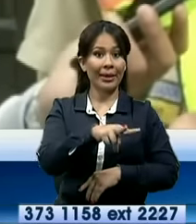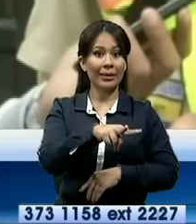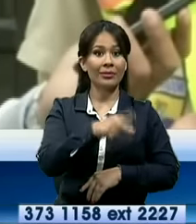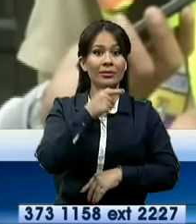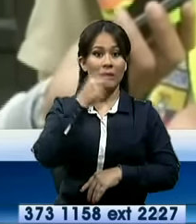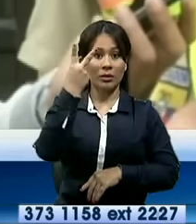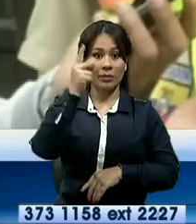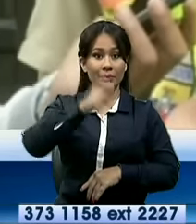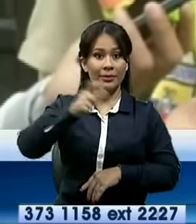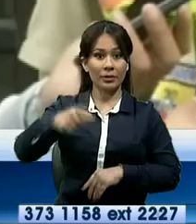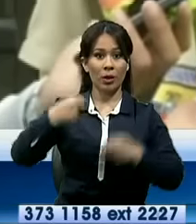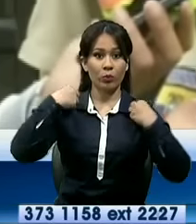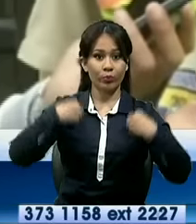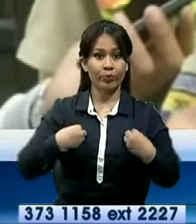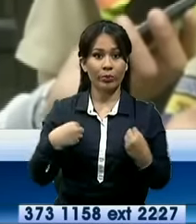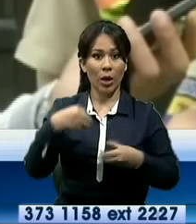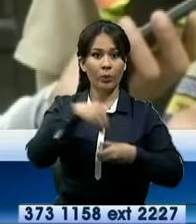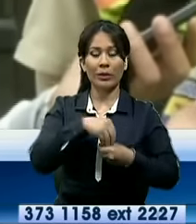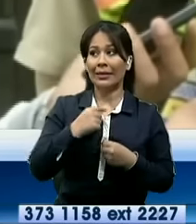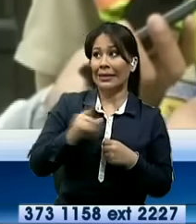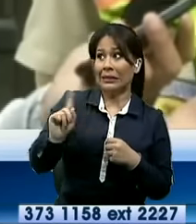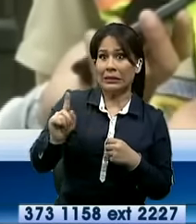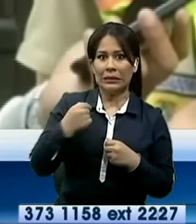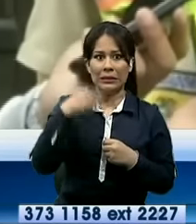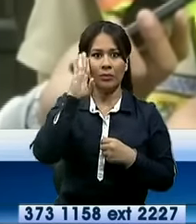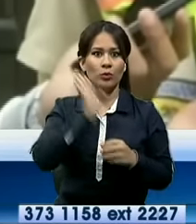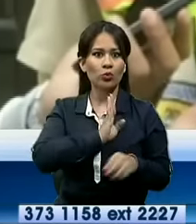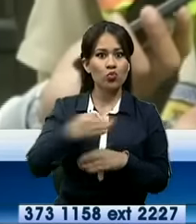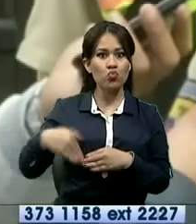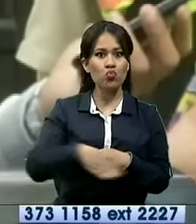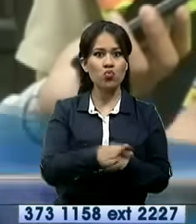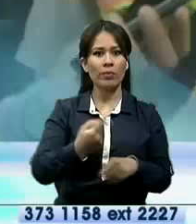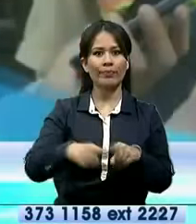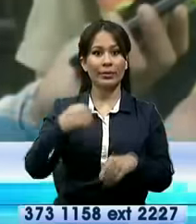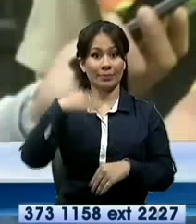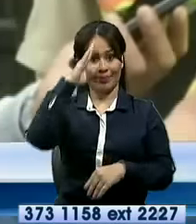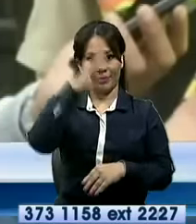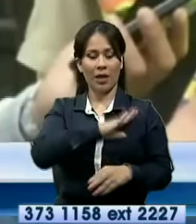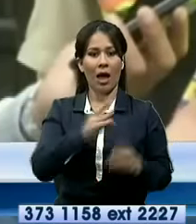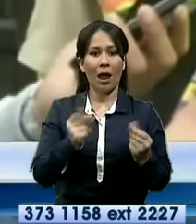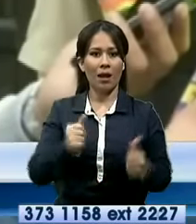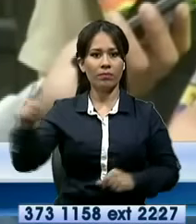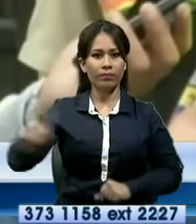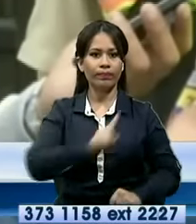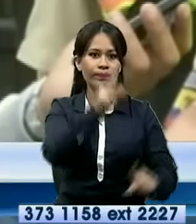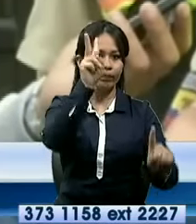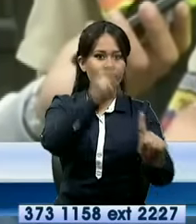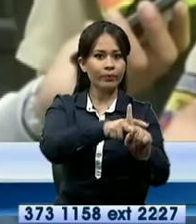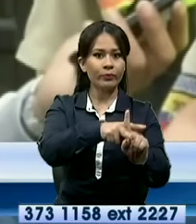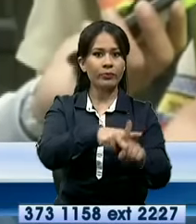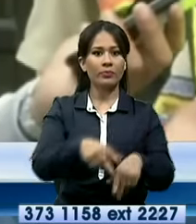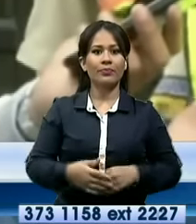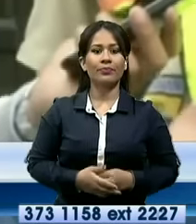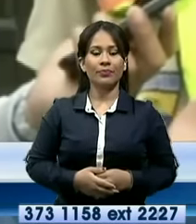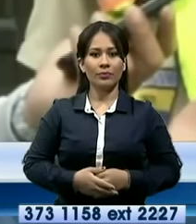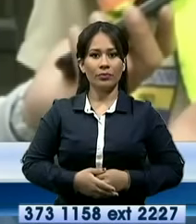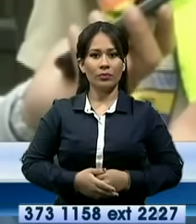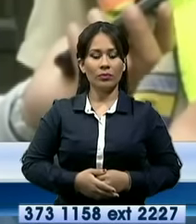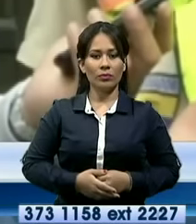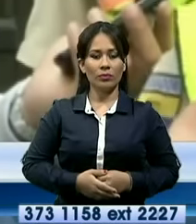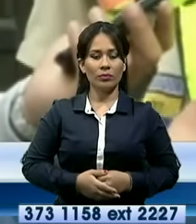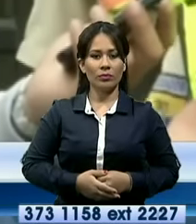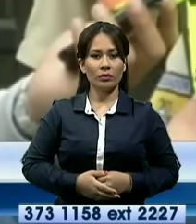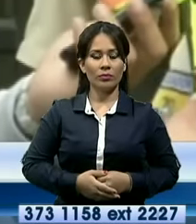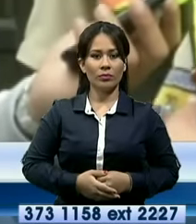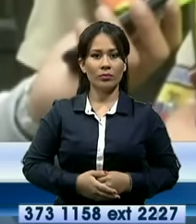intentaron evadir el control policial, por lo que procedieron a realizar una persecución interceptándolos.